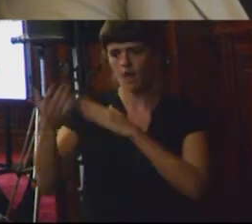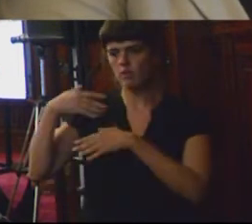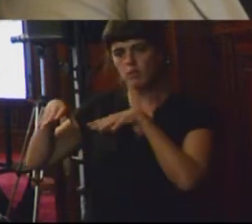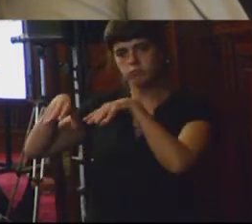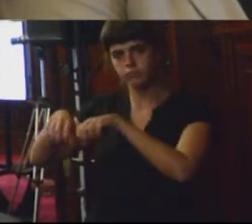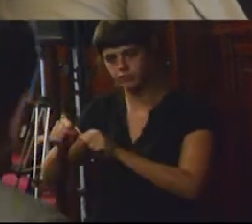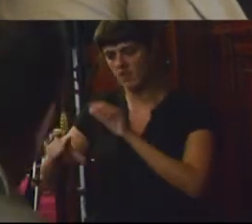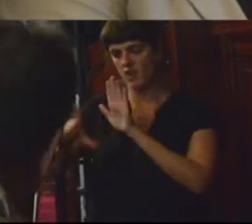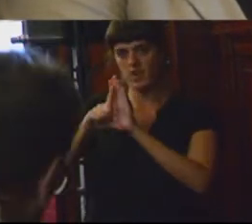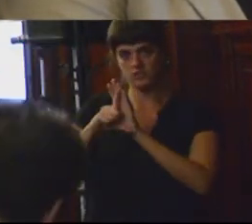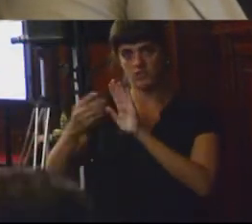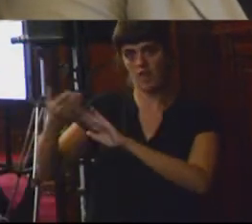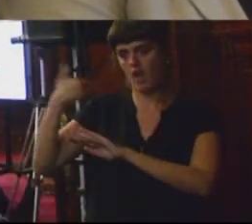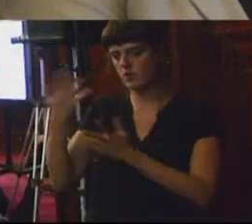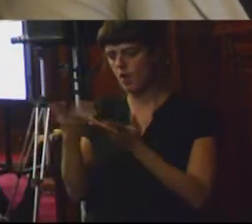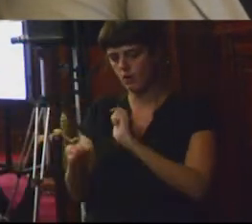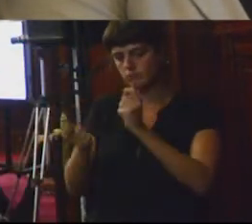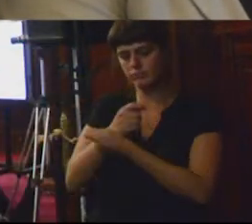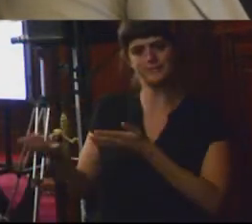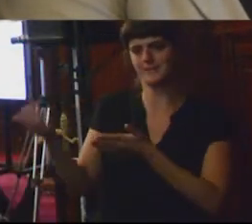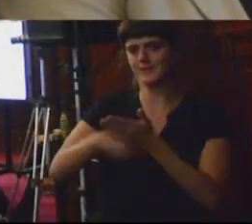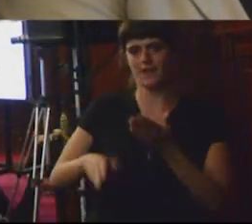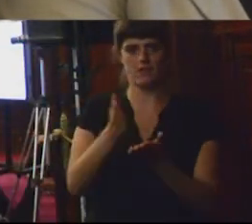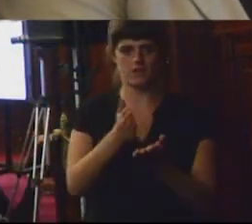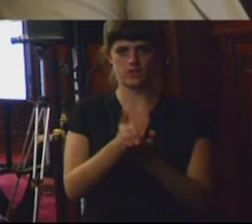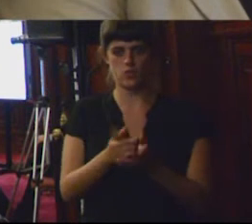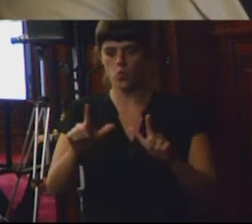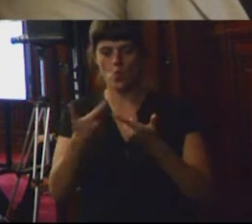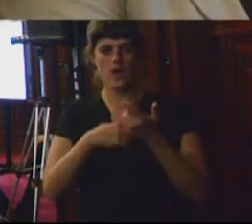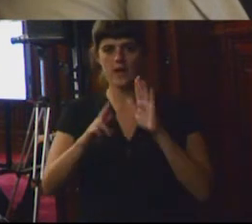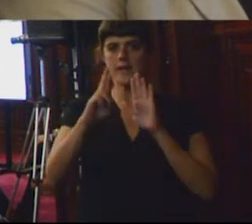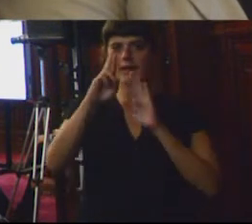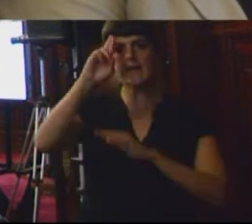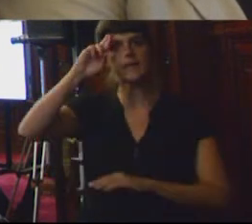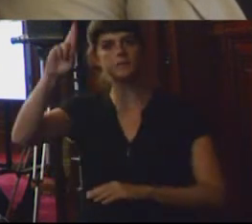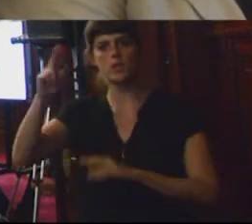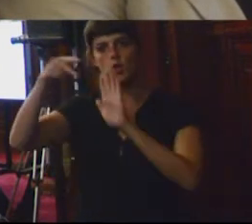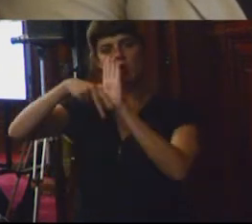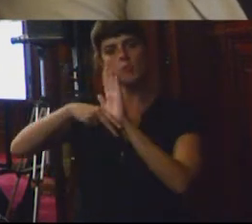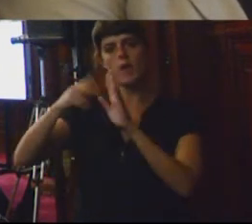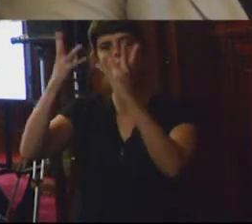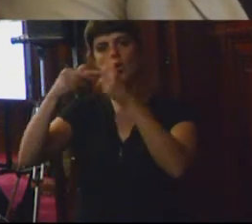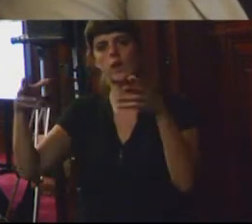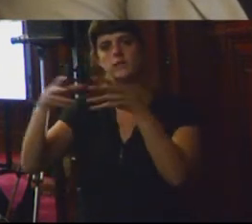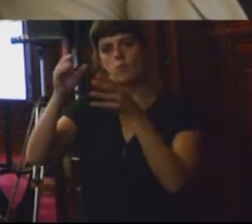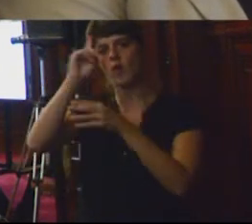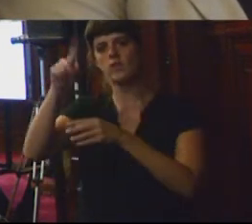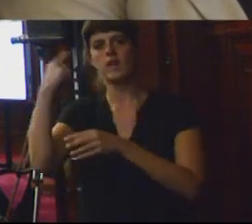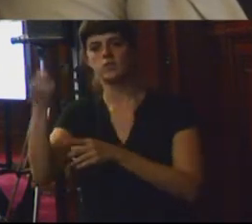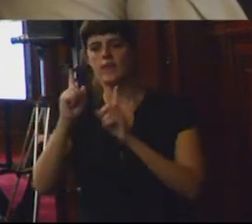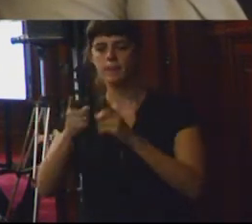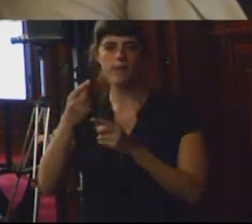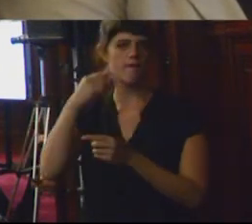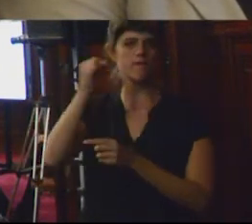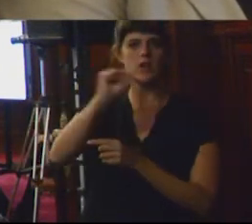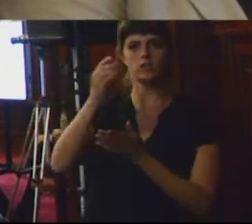no se puede retirar derechos ya consagrados en la legislación brasileña y se habla de los organismos internacionales y la violación de los